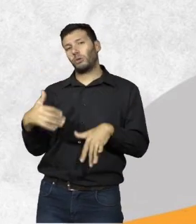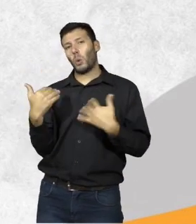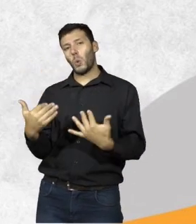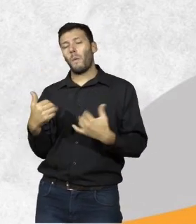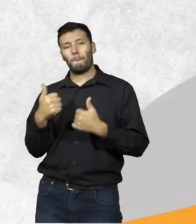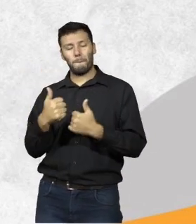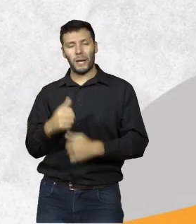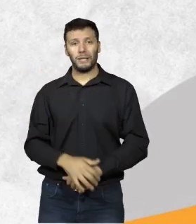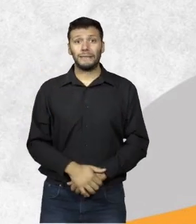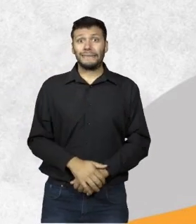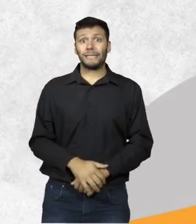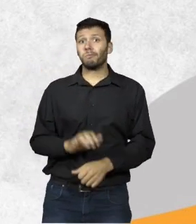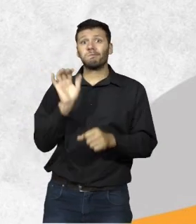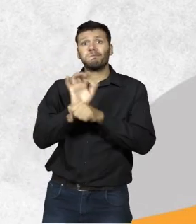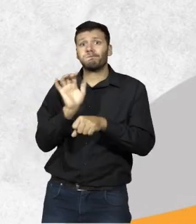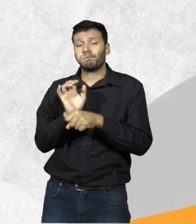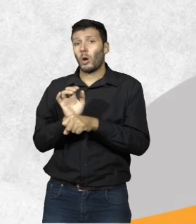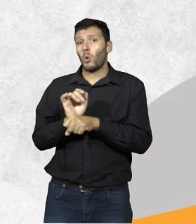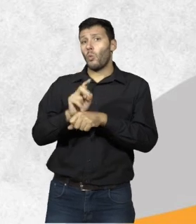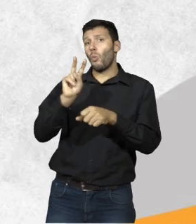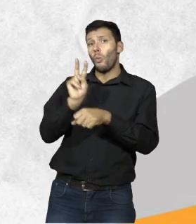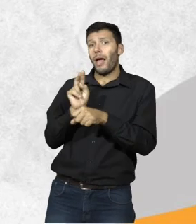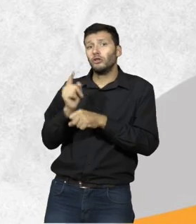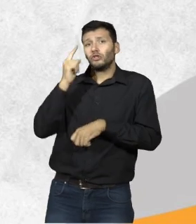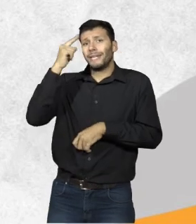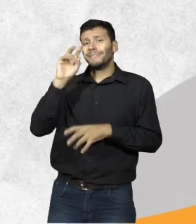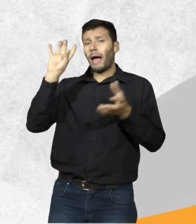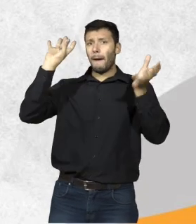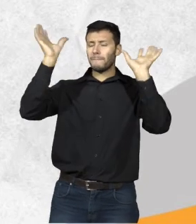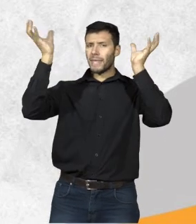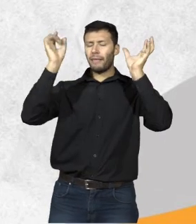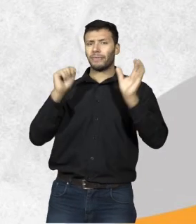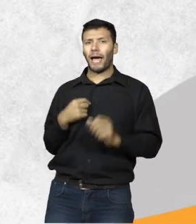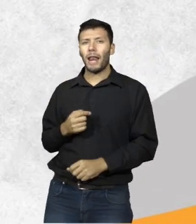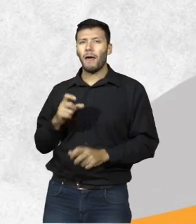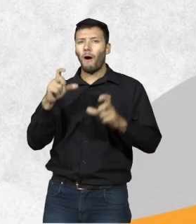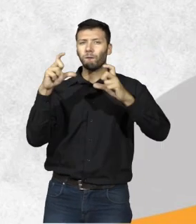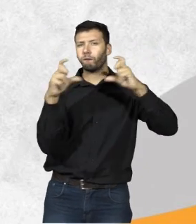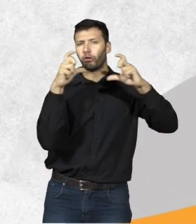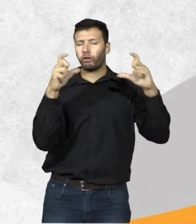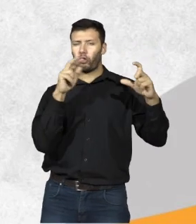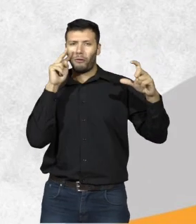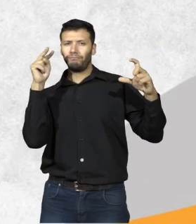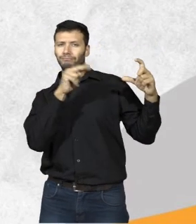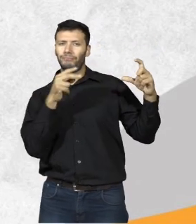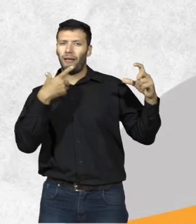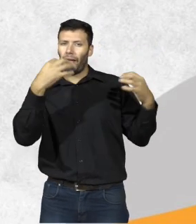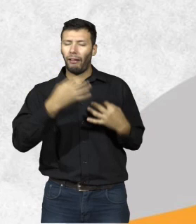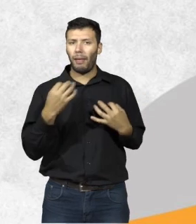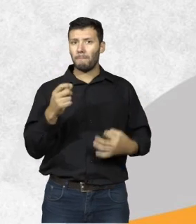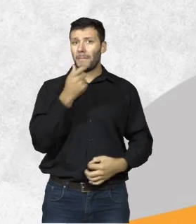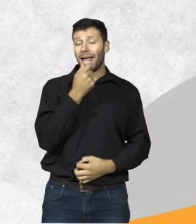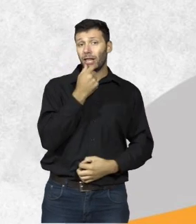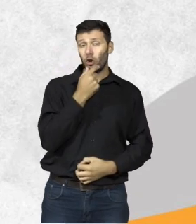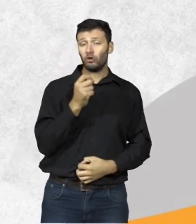con el cuidado ambiental, la conciencia ambiental. Estas son fotos reales tomadas en Mendoza.